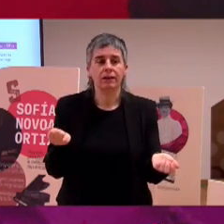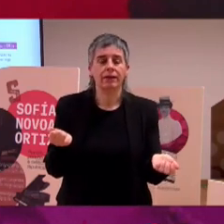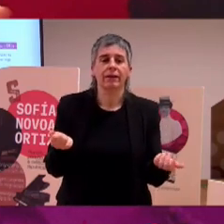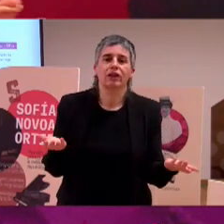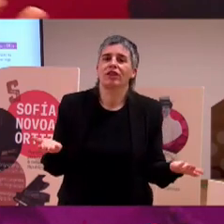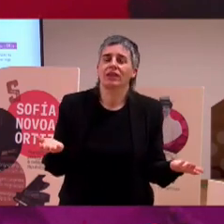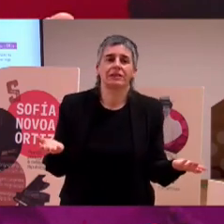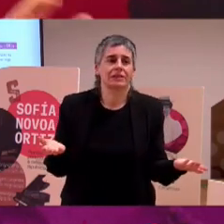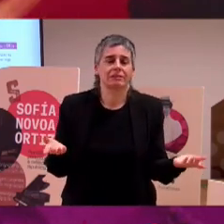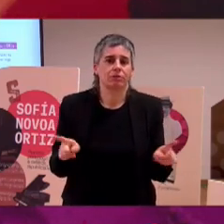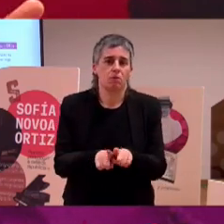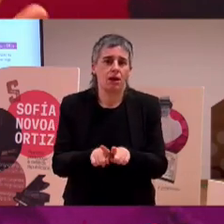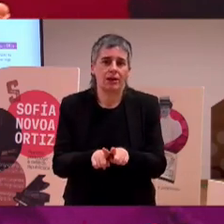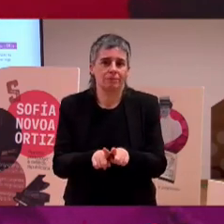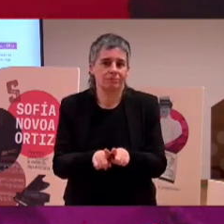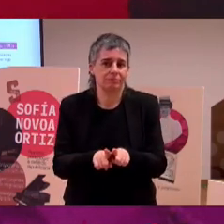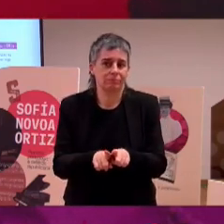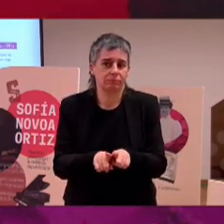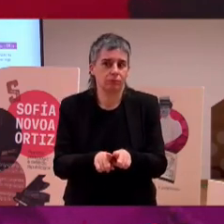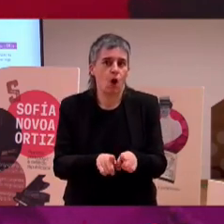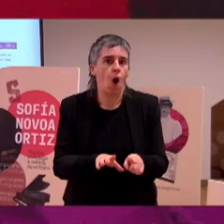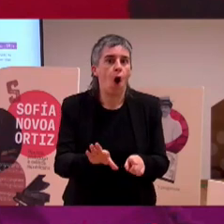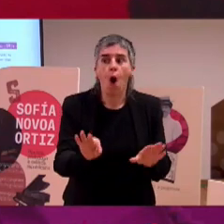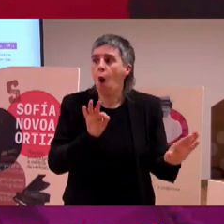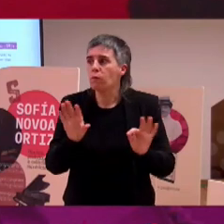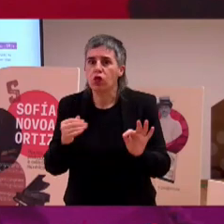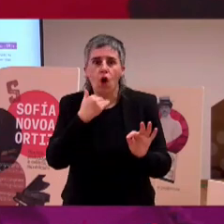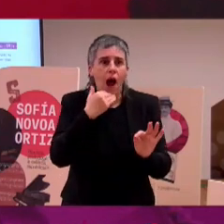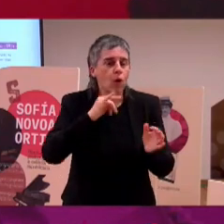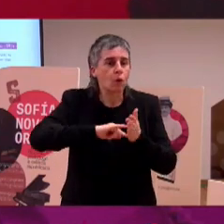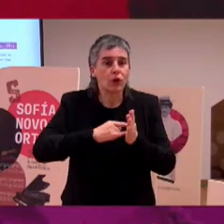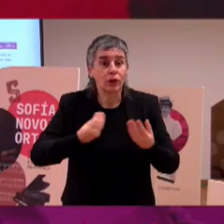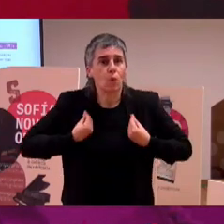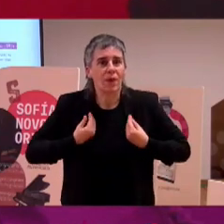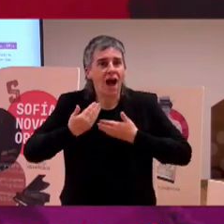se ha perdido toda posibilidad de continuar con el proyecto de vida que tenía, ¿no?